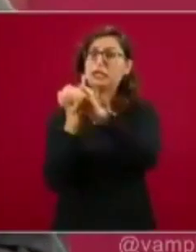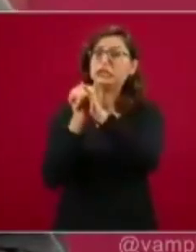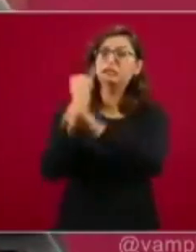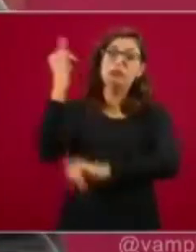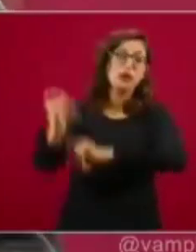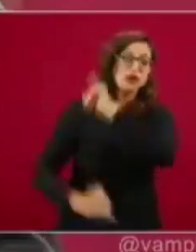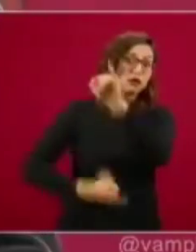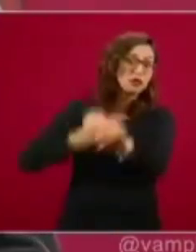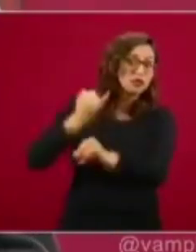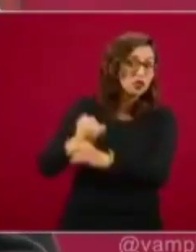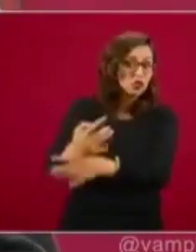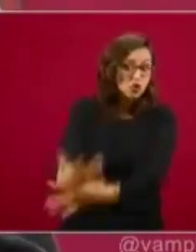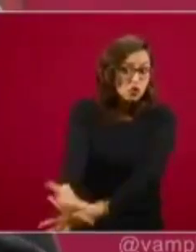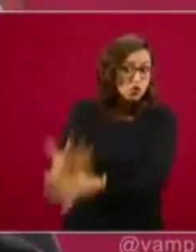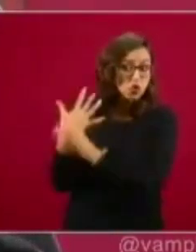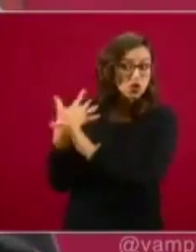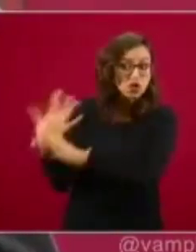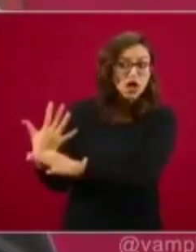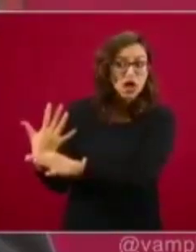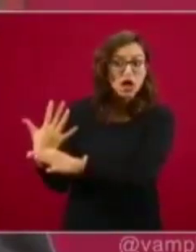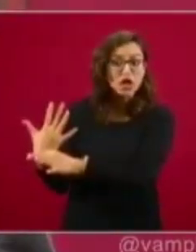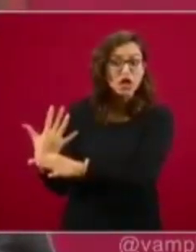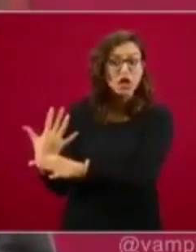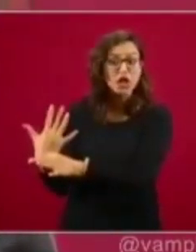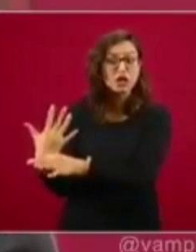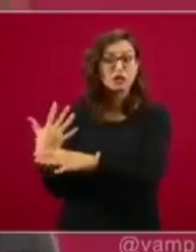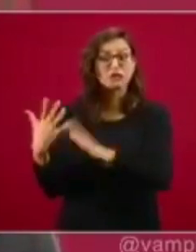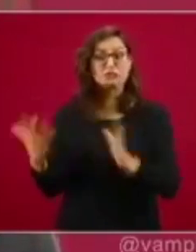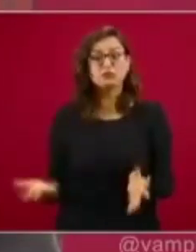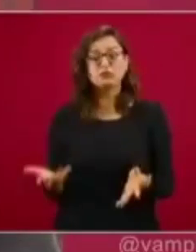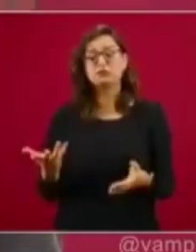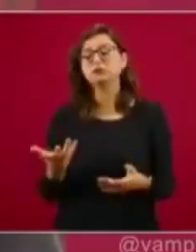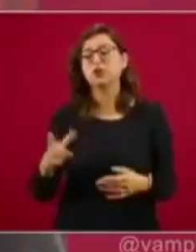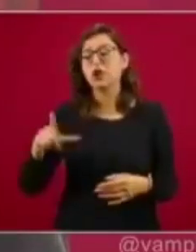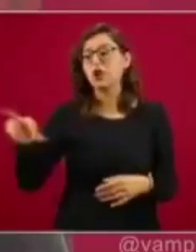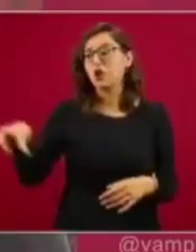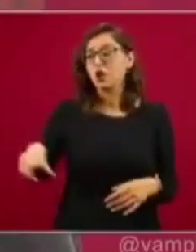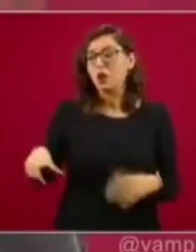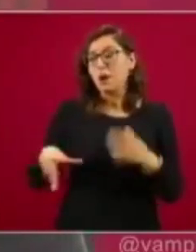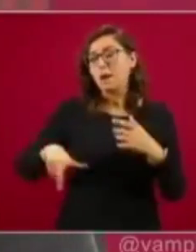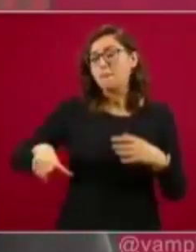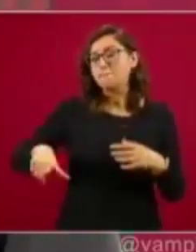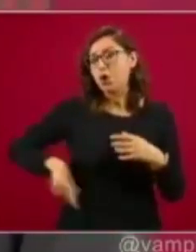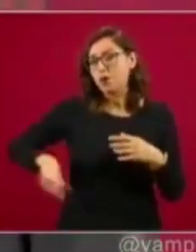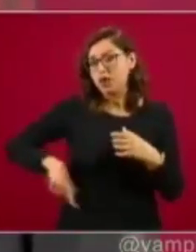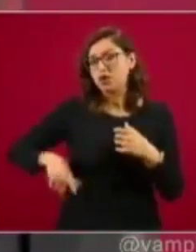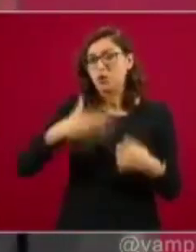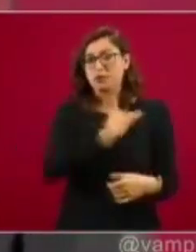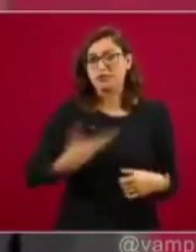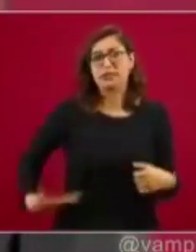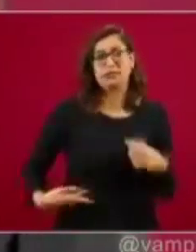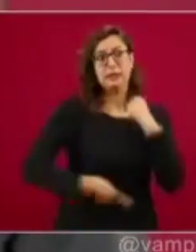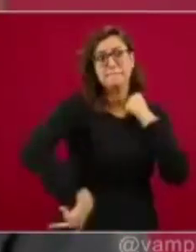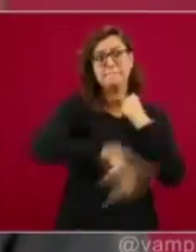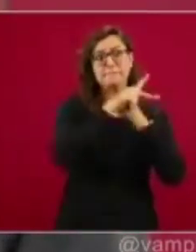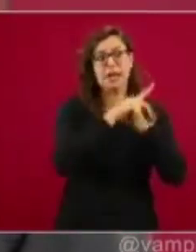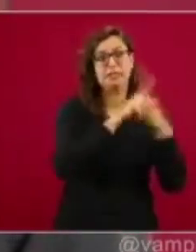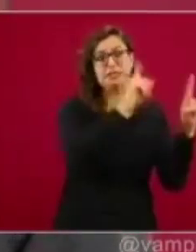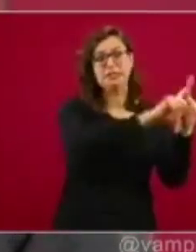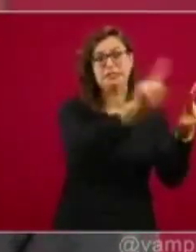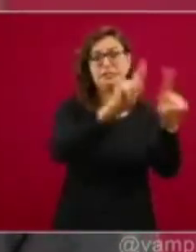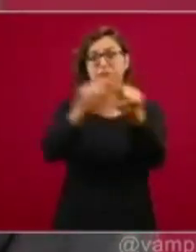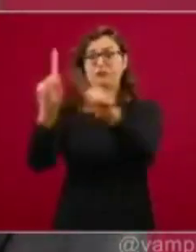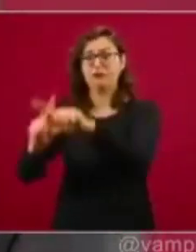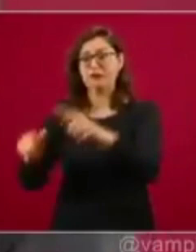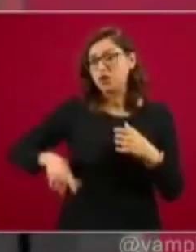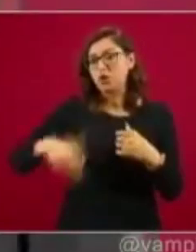en donde se mide a los jefes de estados de los países. Estoy en